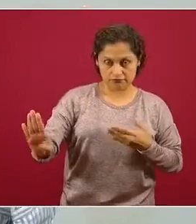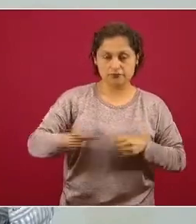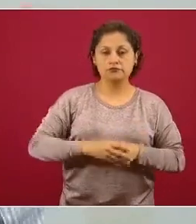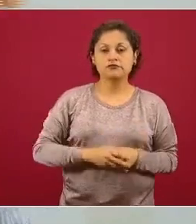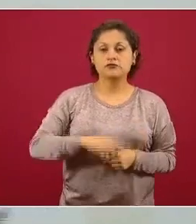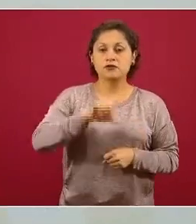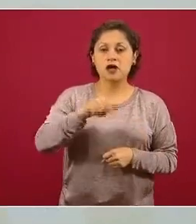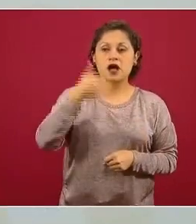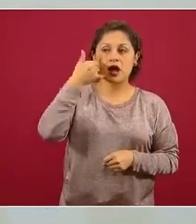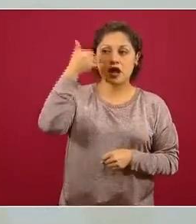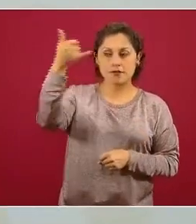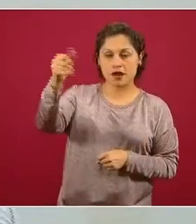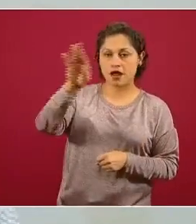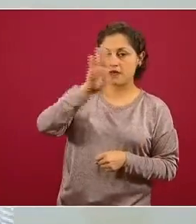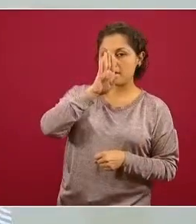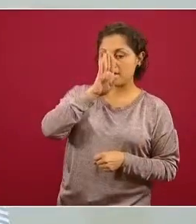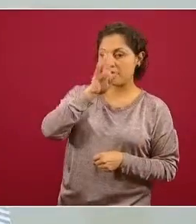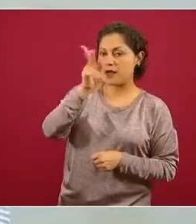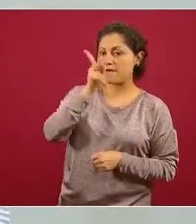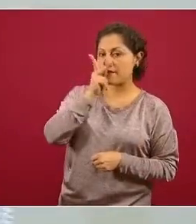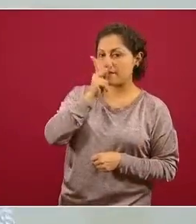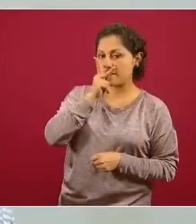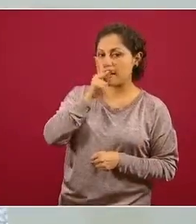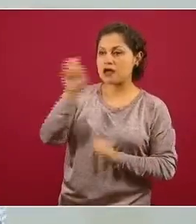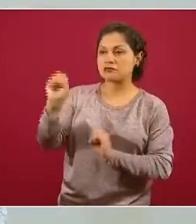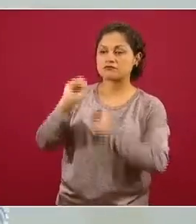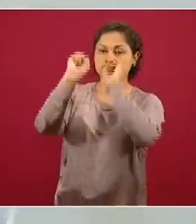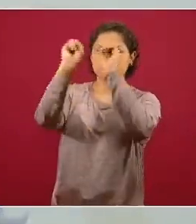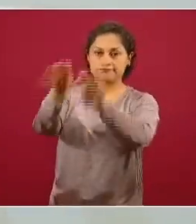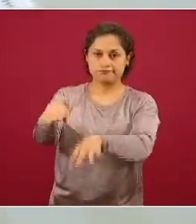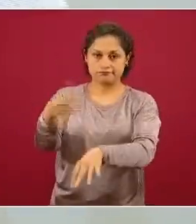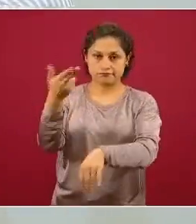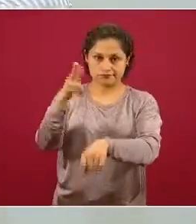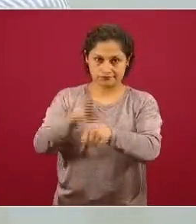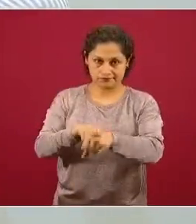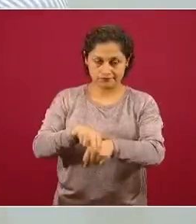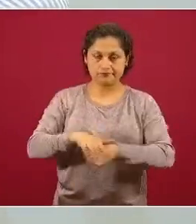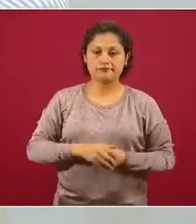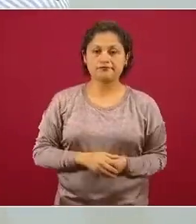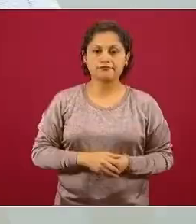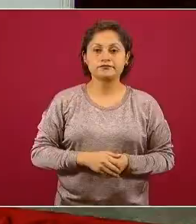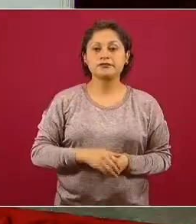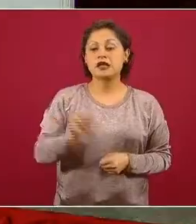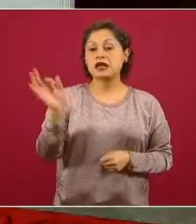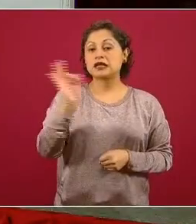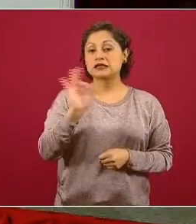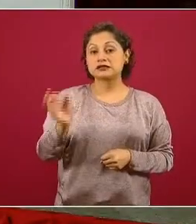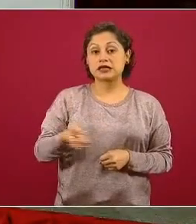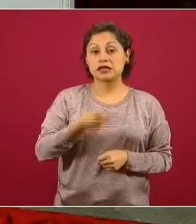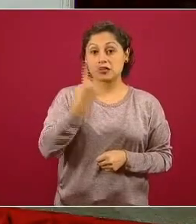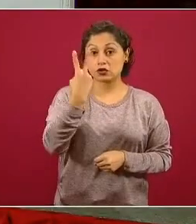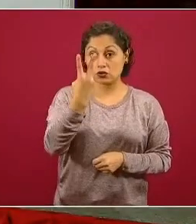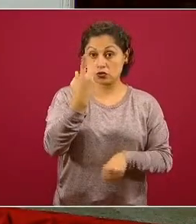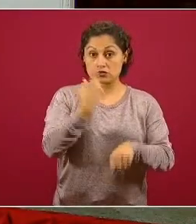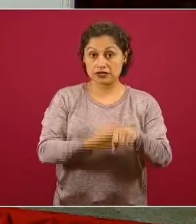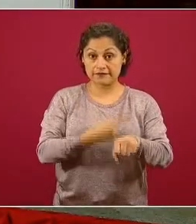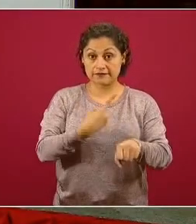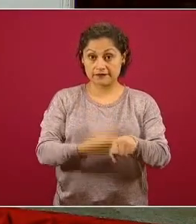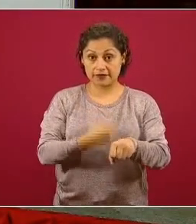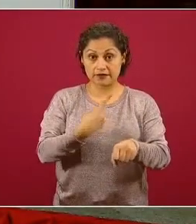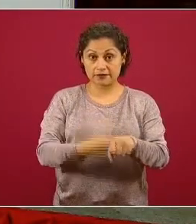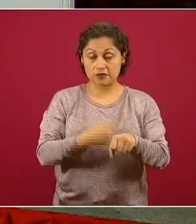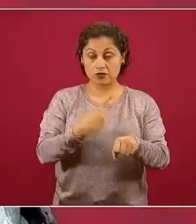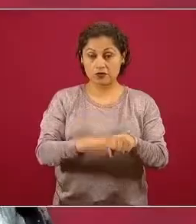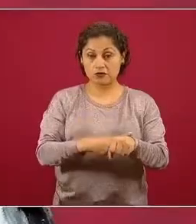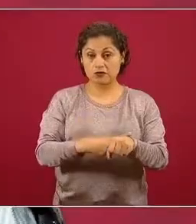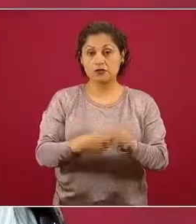los padres y acudir a la clínica. Cuando hay 2 casos en una sala, entonces se